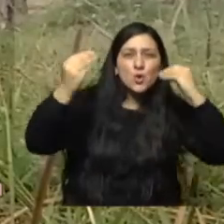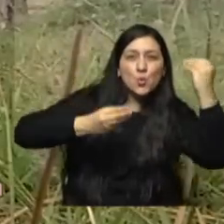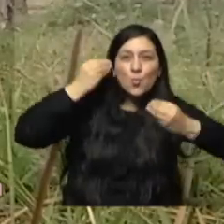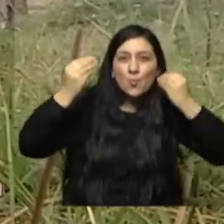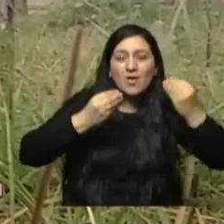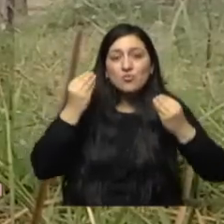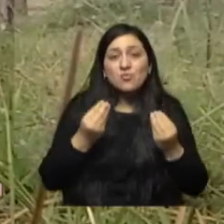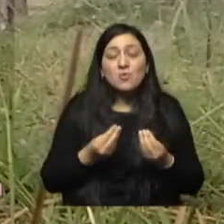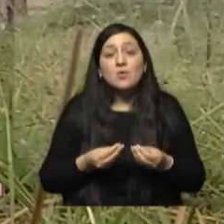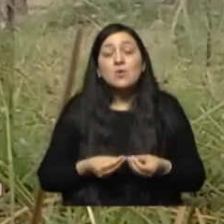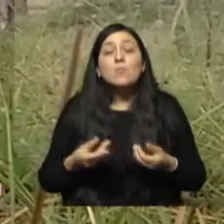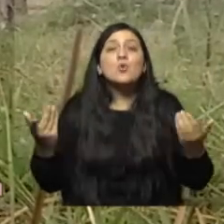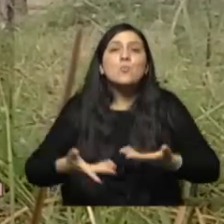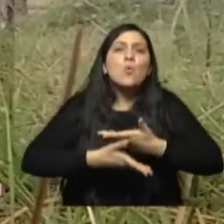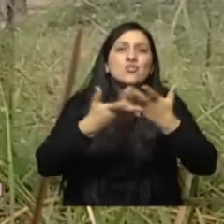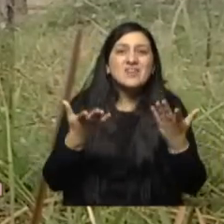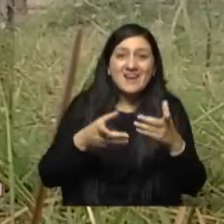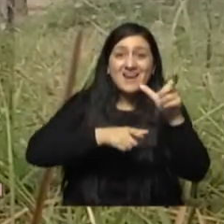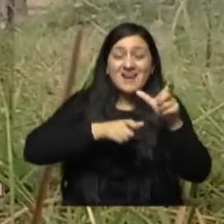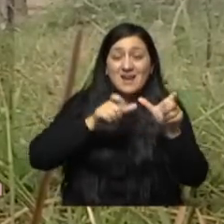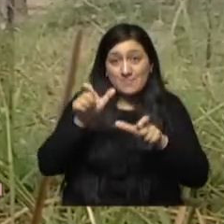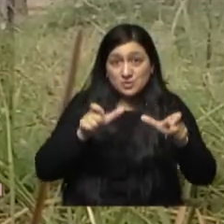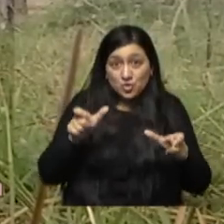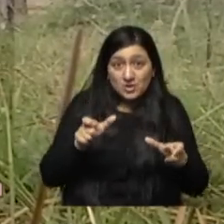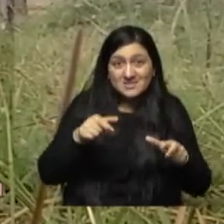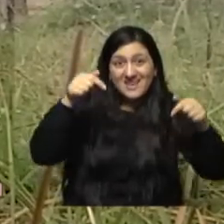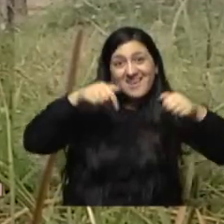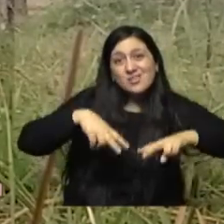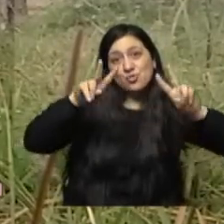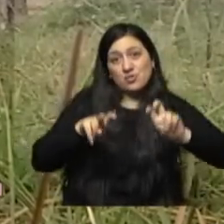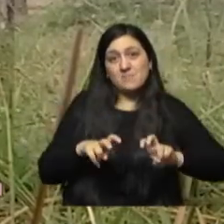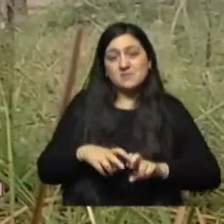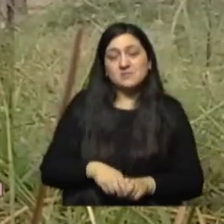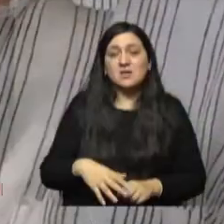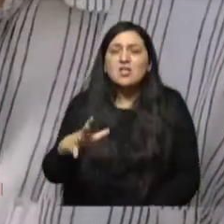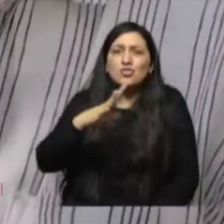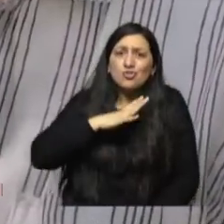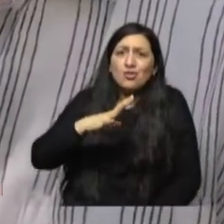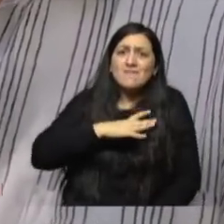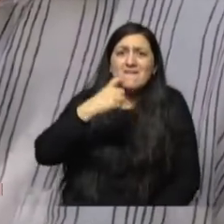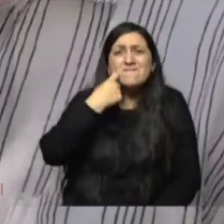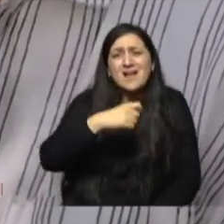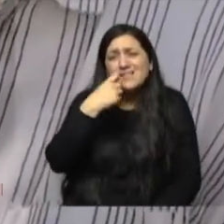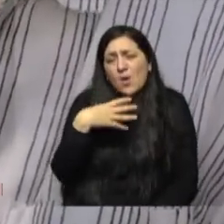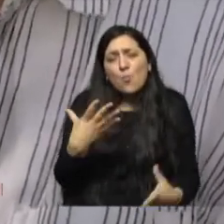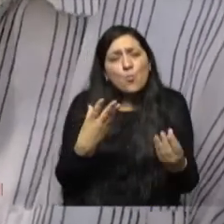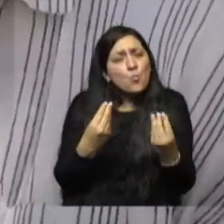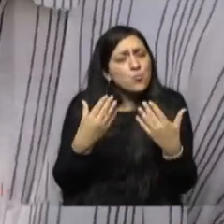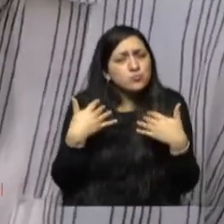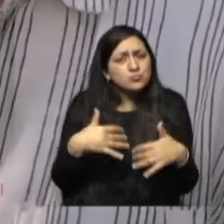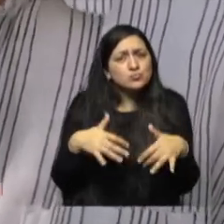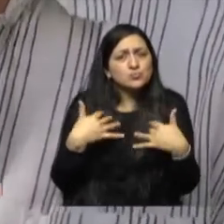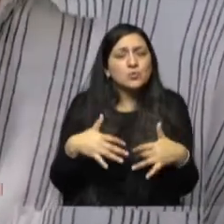por colocar en la sociedad uruguaya estos temas que todavía falta mucho,